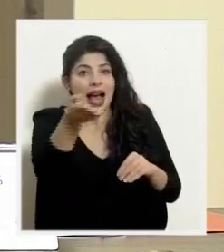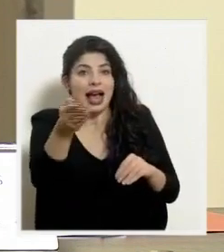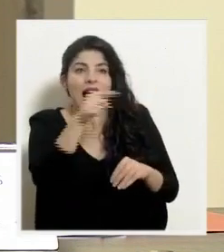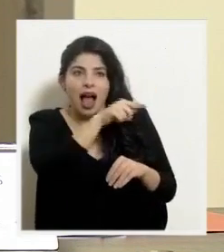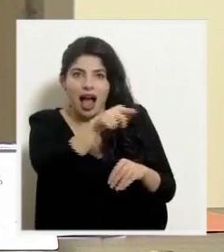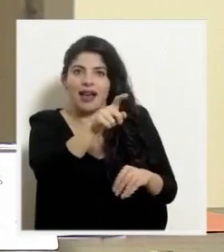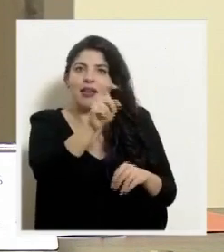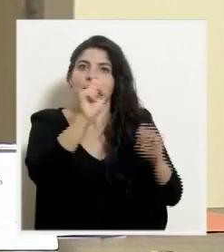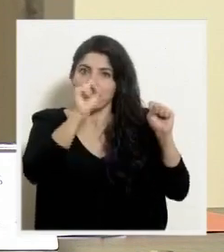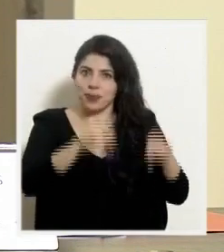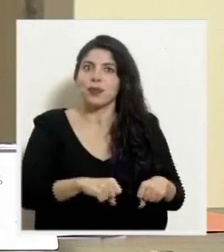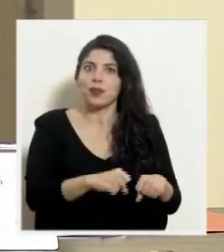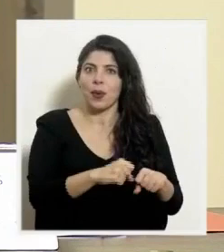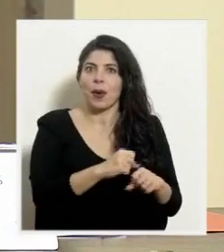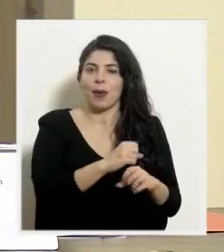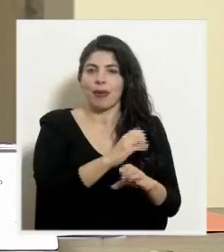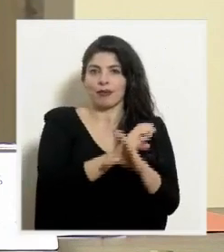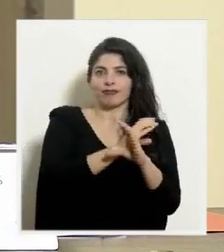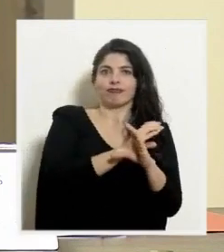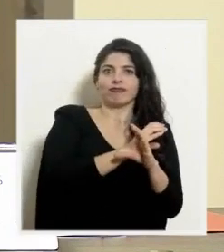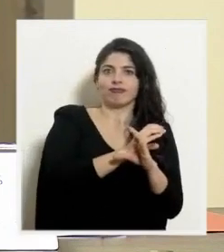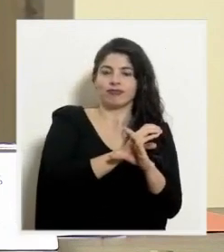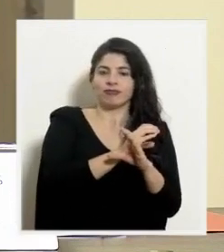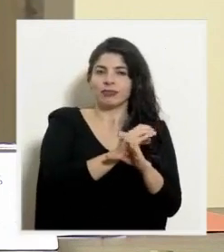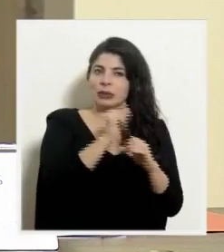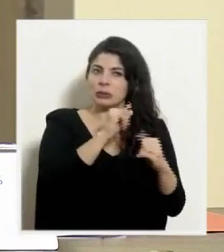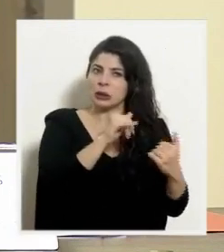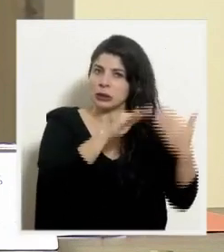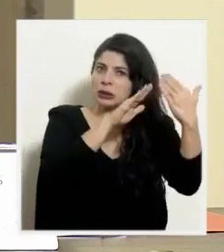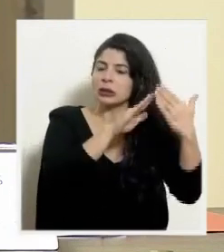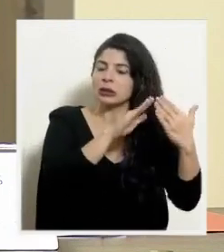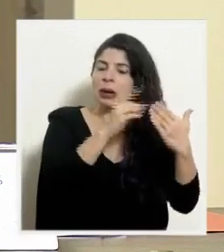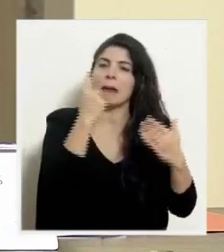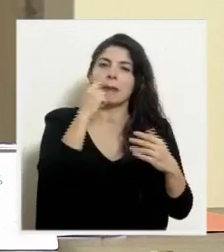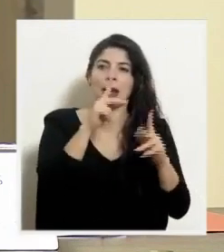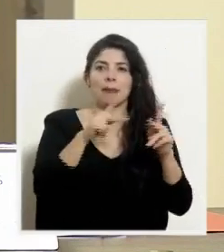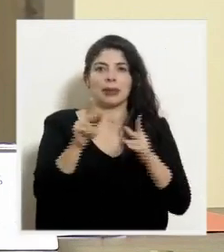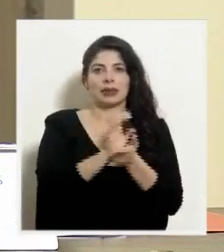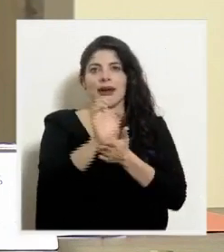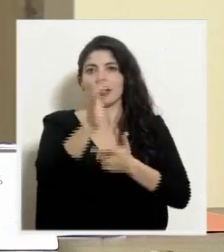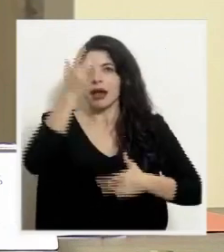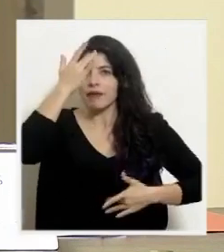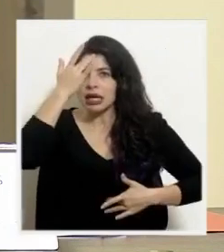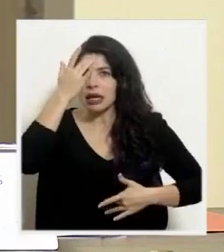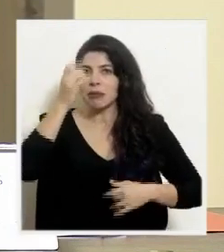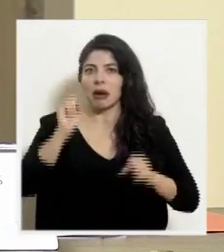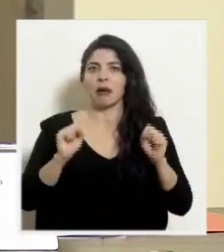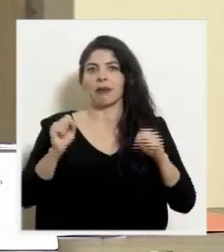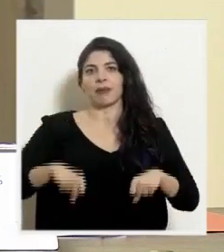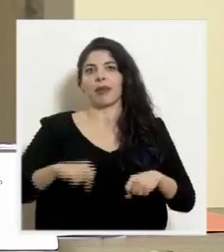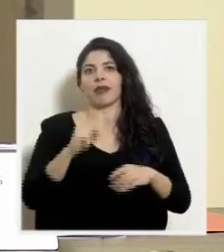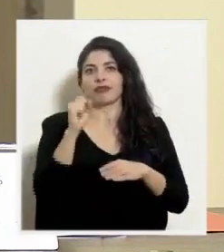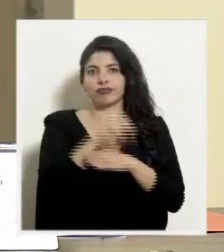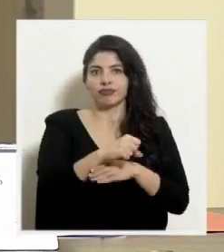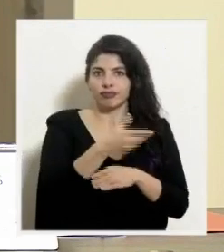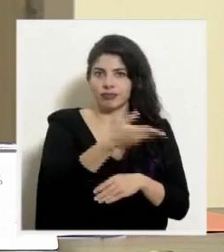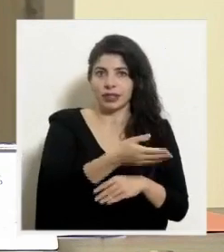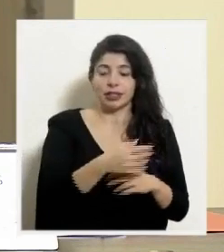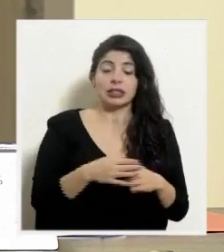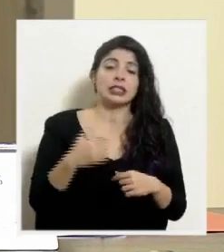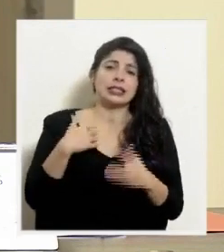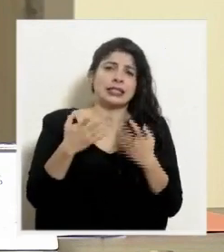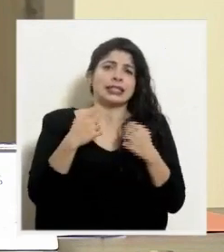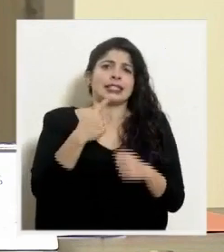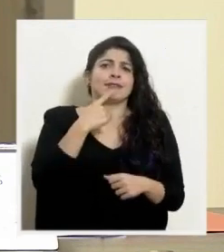realmente podemos contener y luchar para que la gente no enferme y podamos ganar esta batalla. Yo quiero